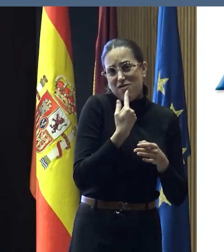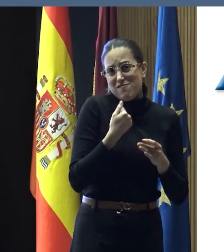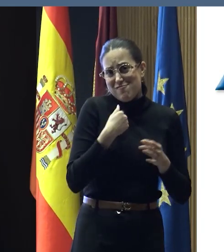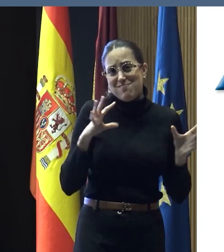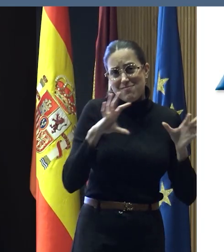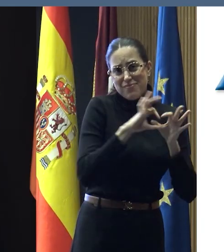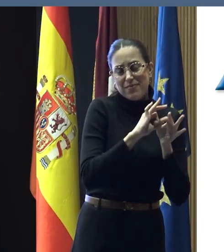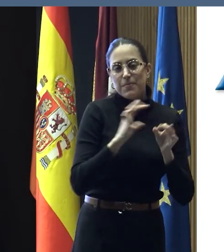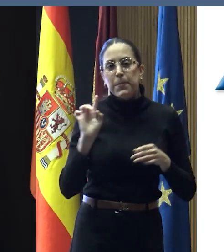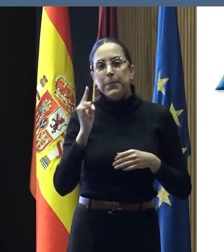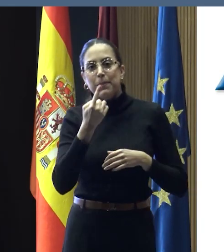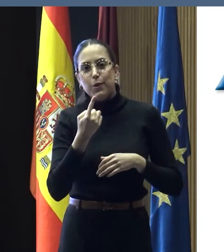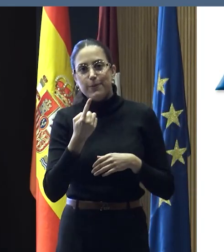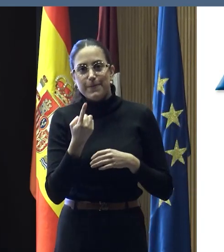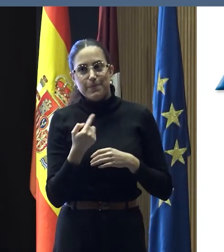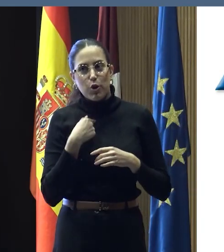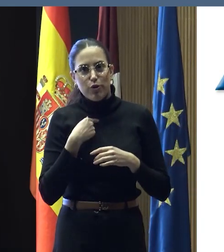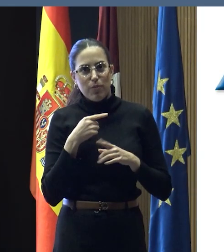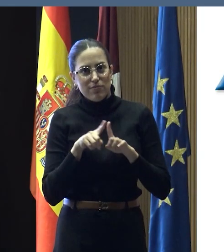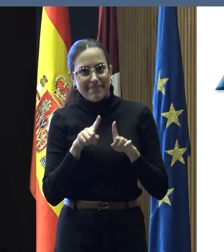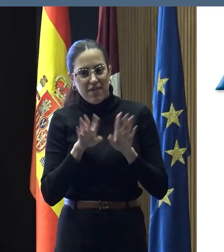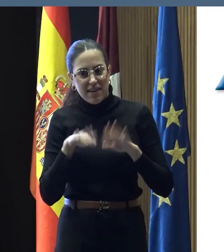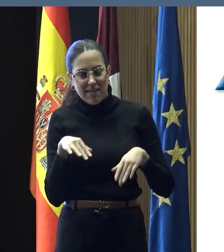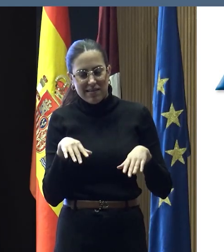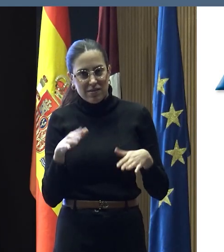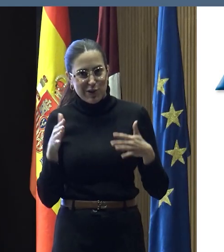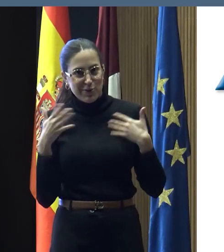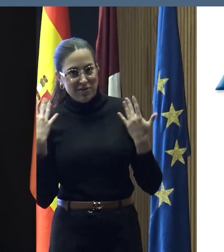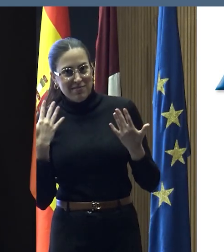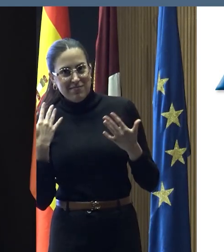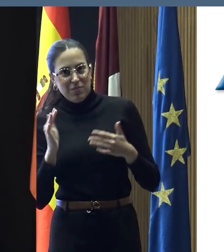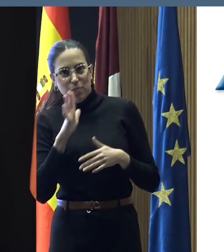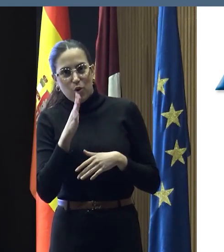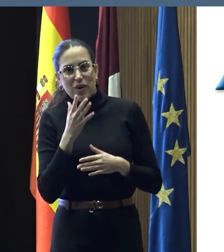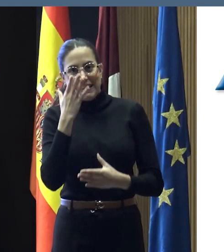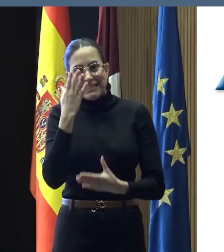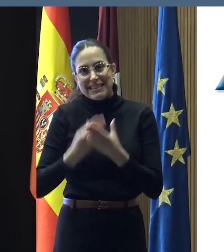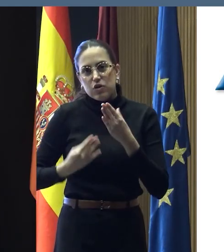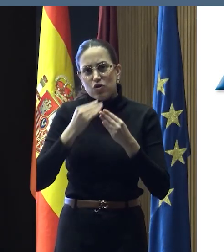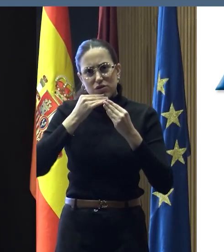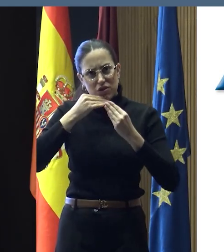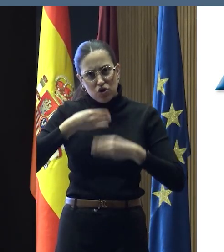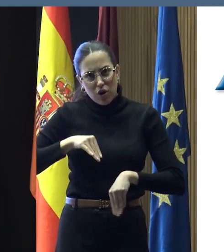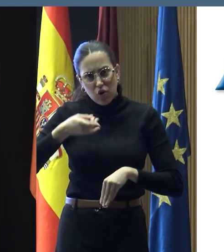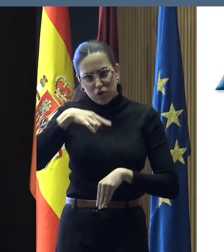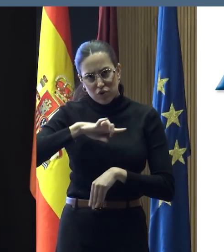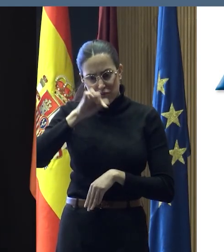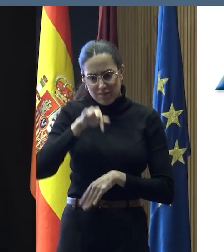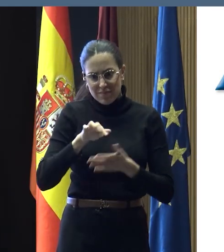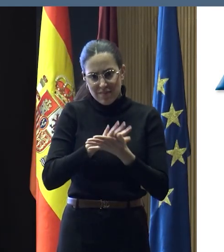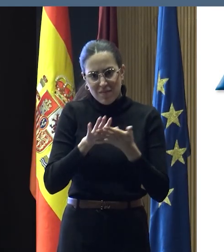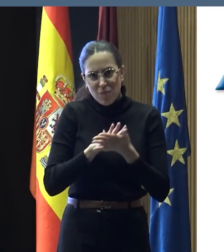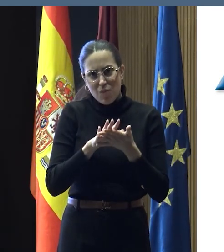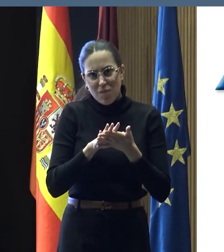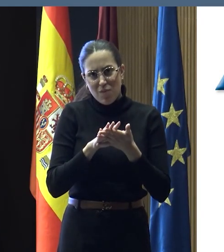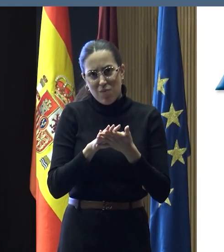En primer lugar, decir que estoy como sorprendida porque el sesgo histórico del que teníamos que hablar es muy